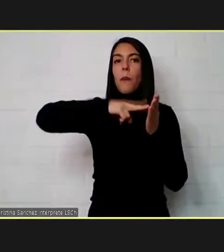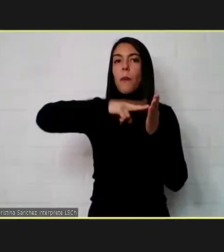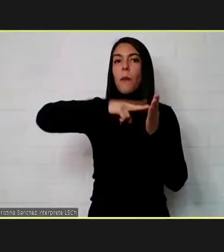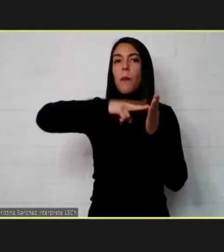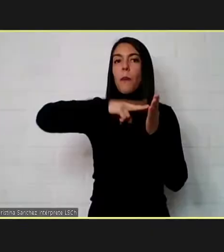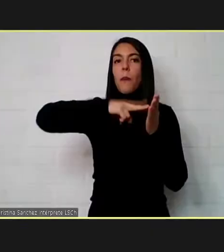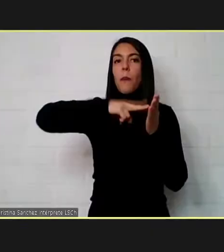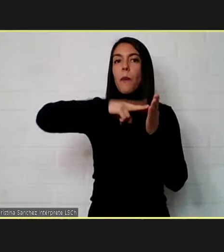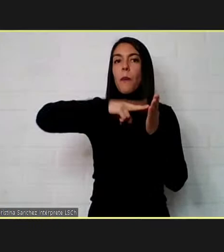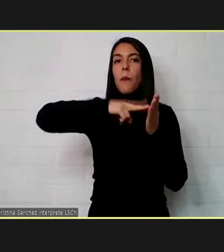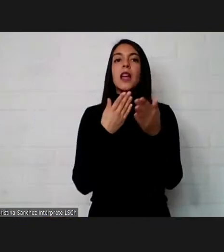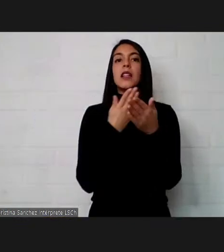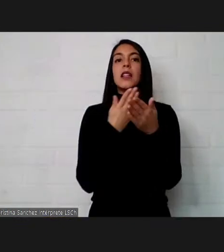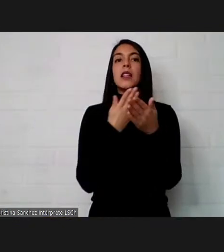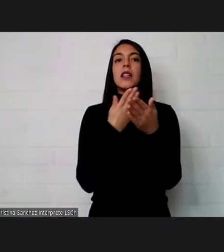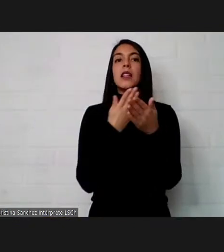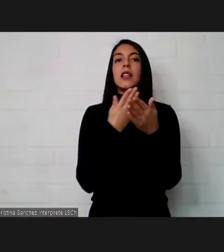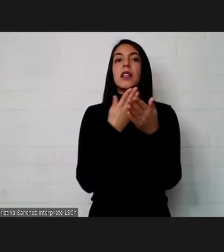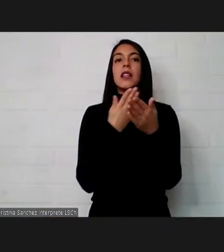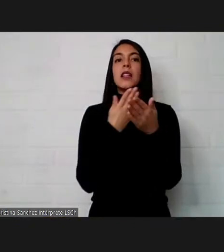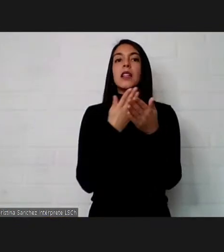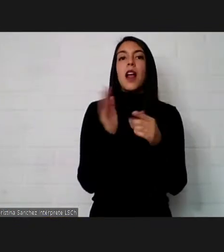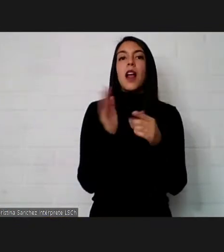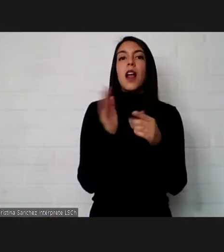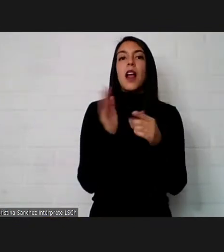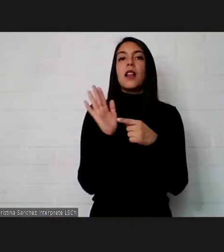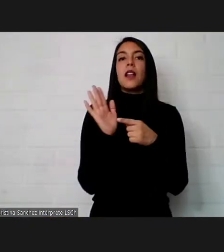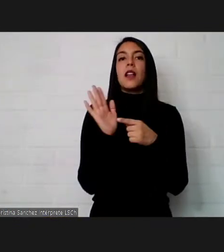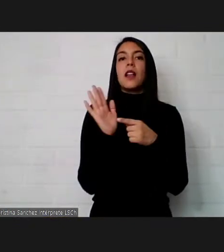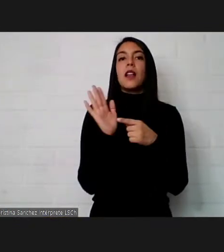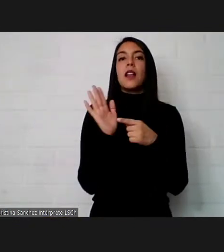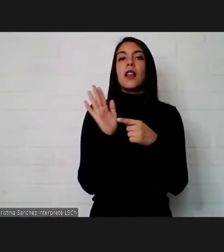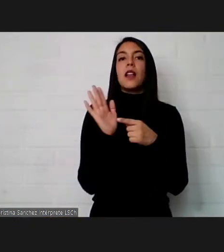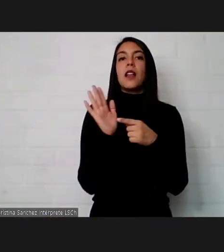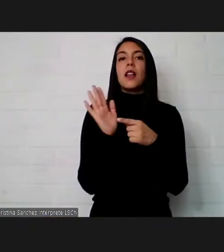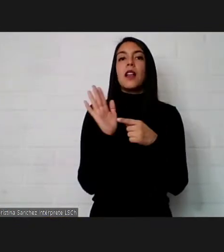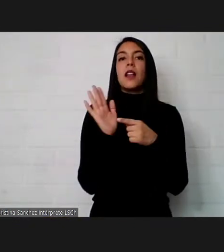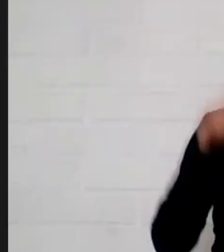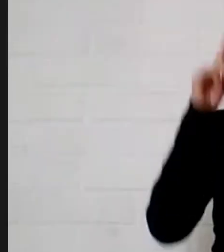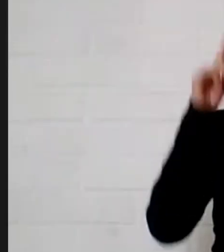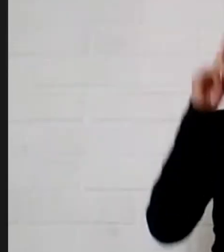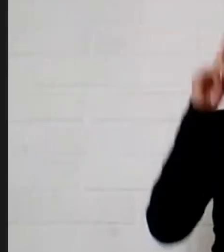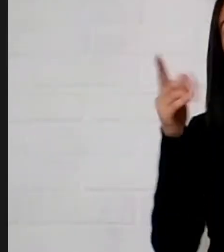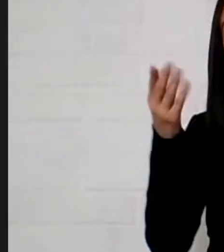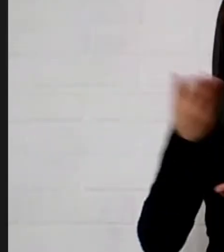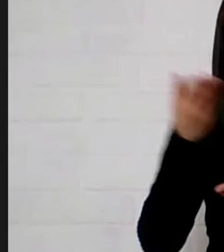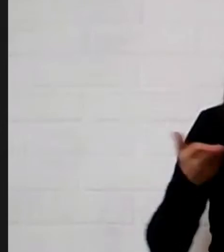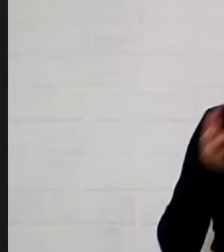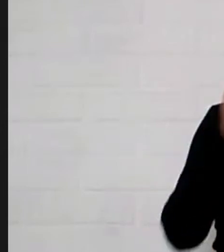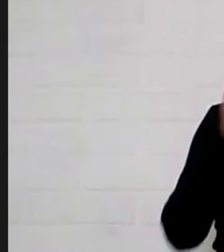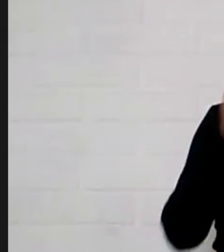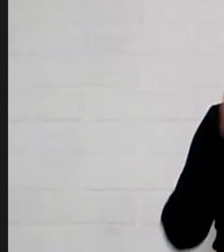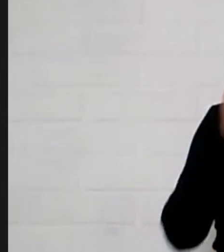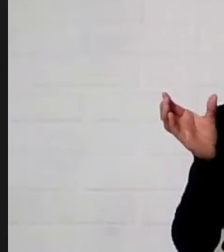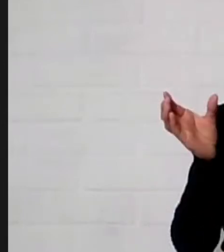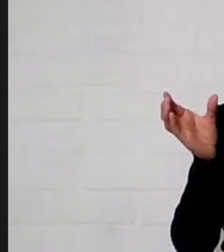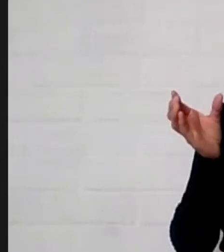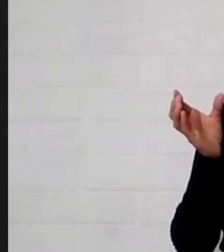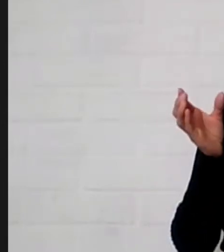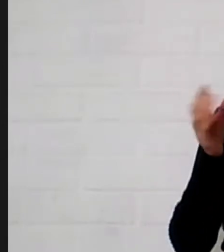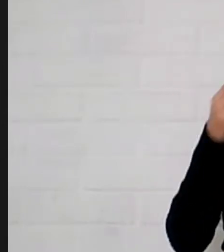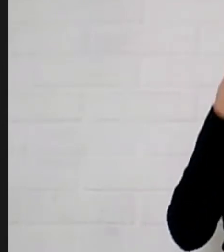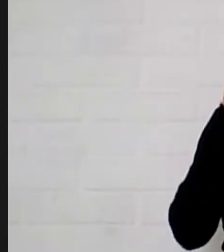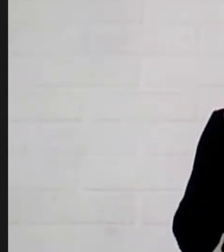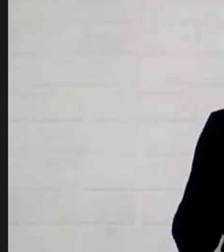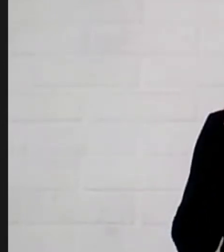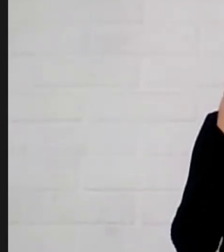llevar los evidencias de la discriminación pero comparto con la persona y también está el Instituto